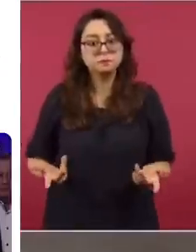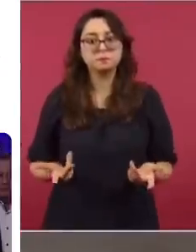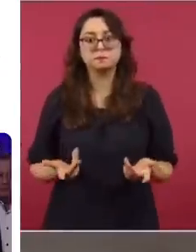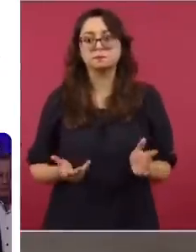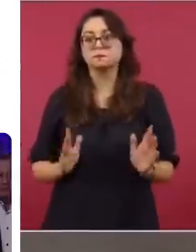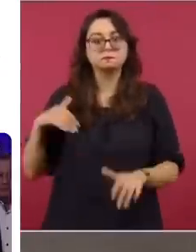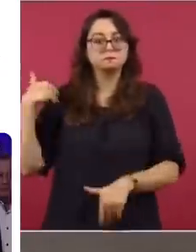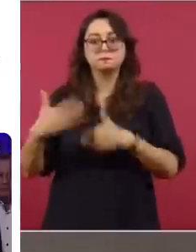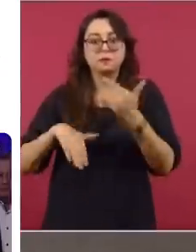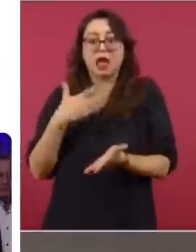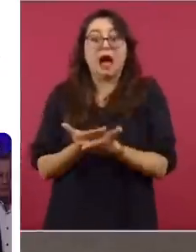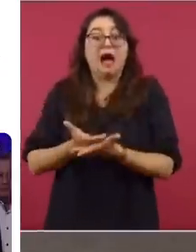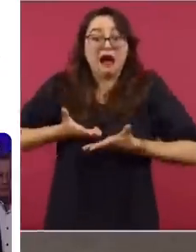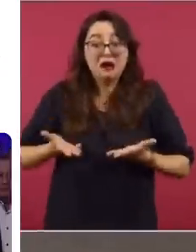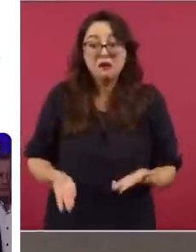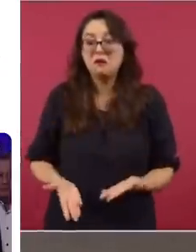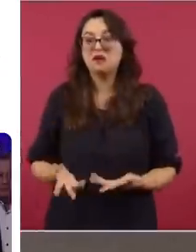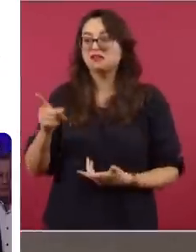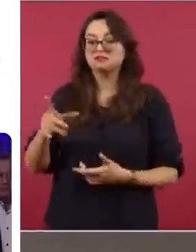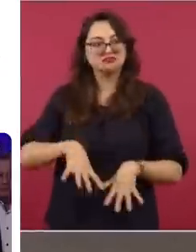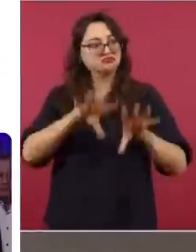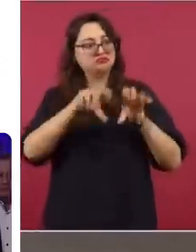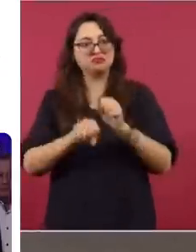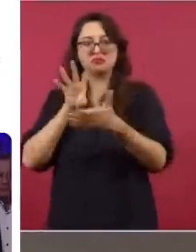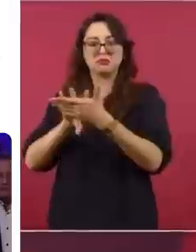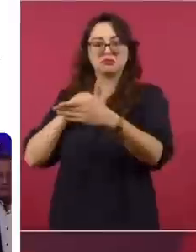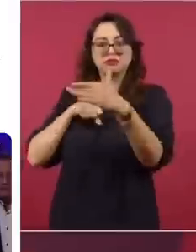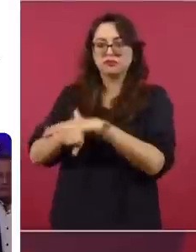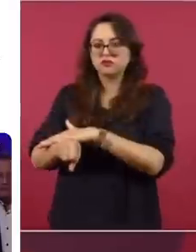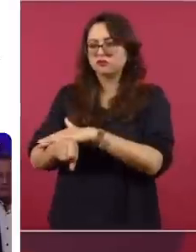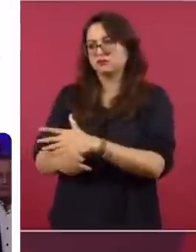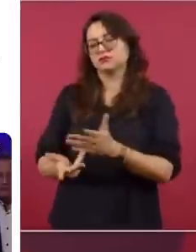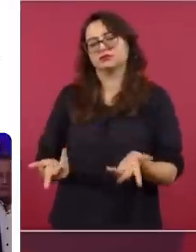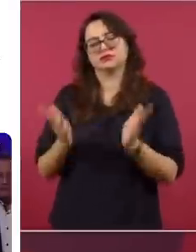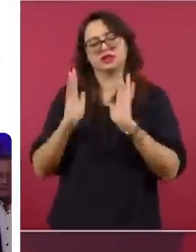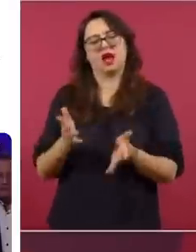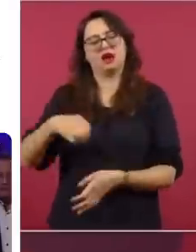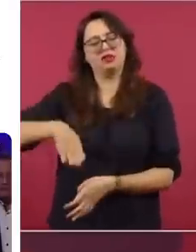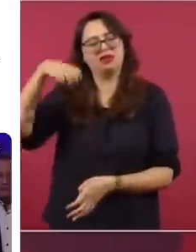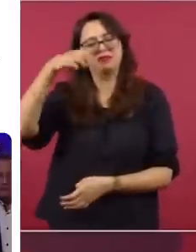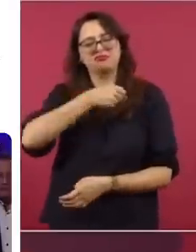para ver si se podía permitir que esta persona